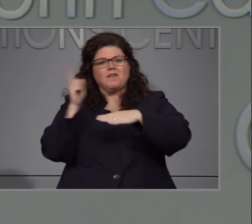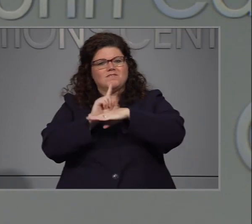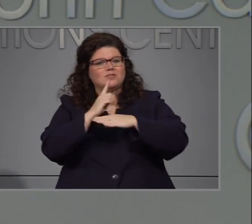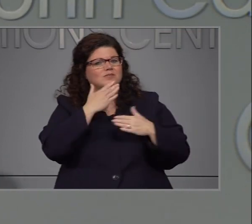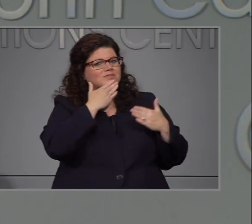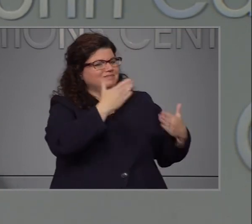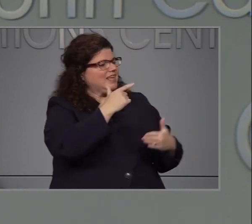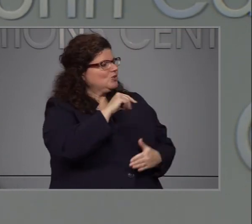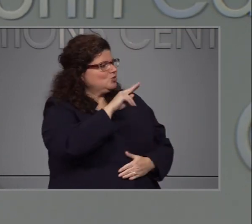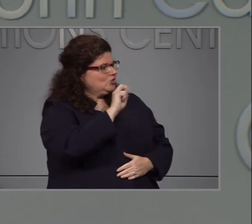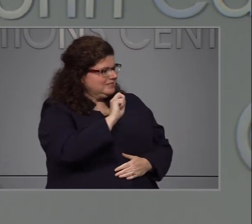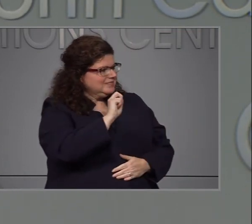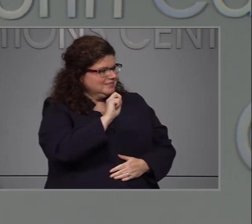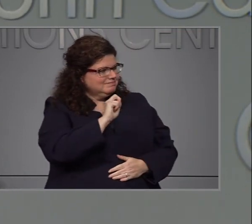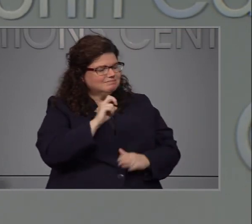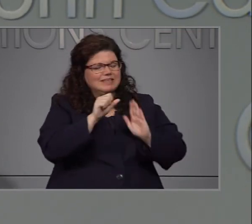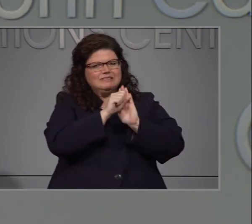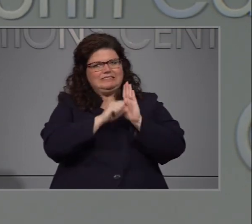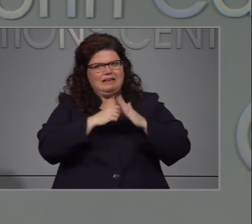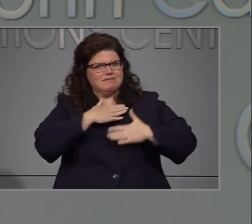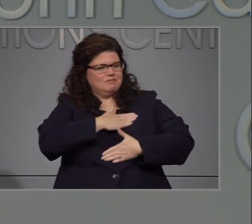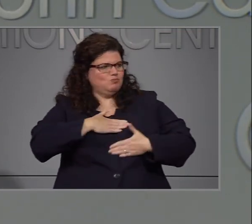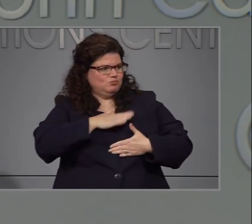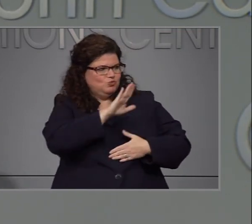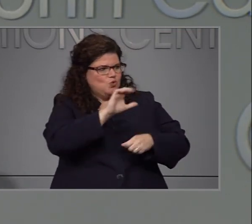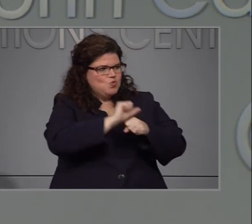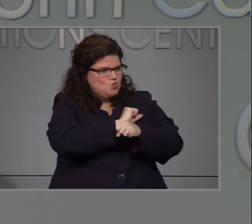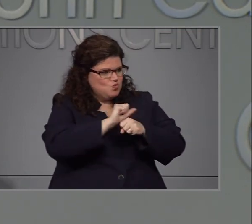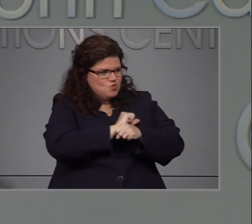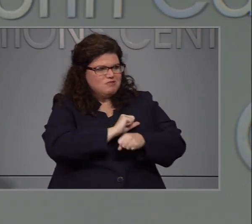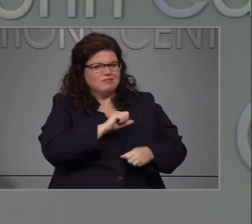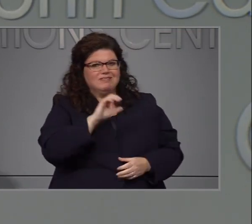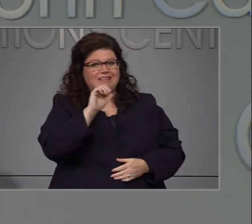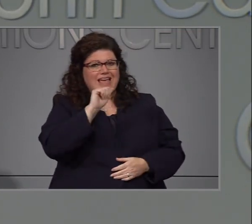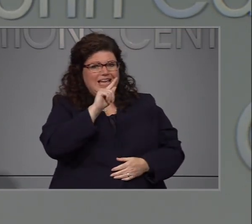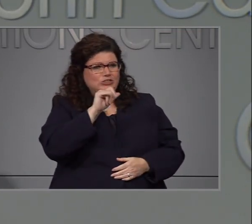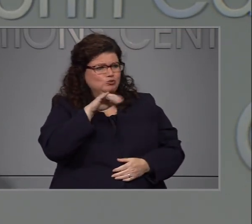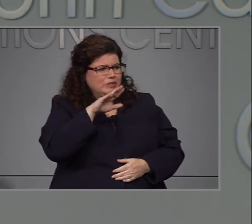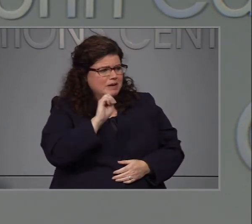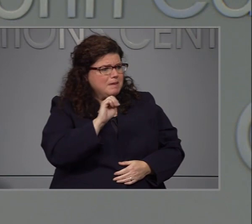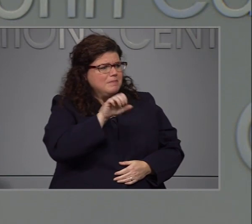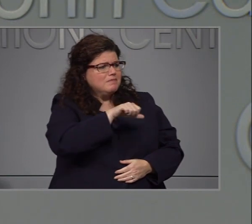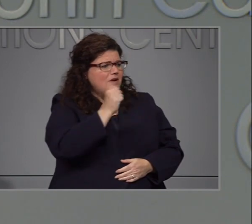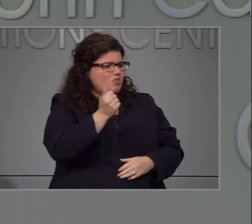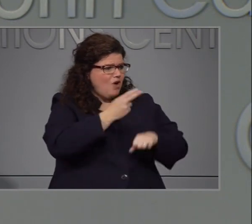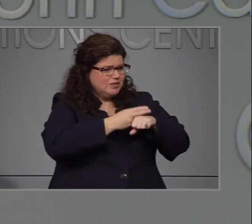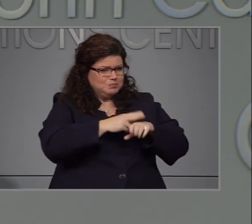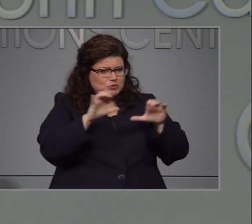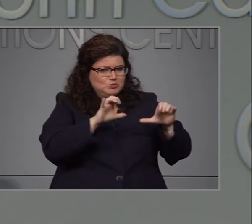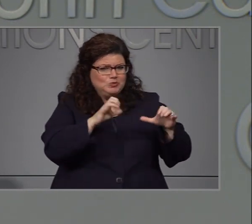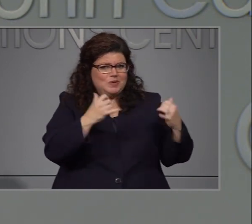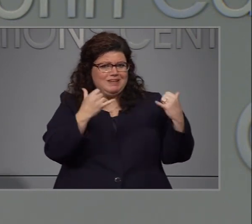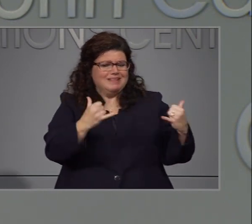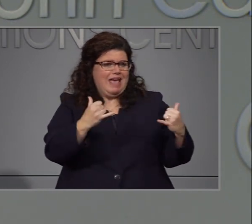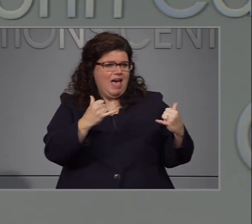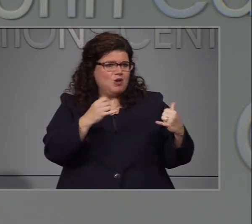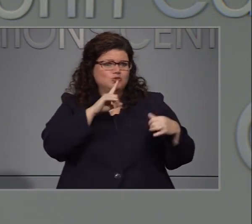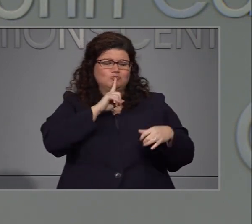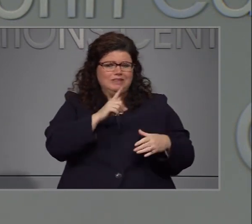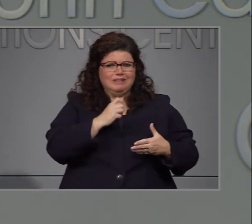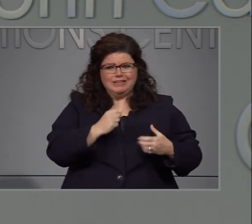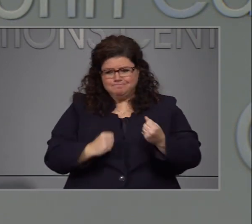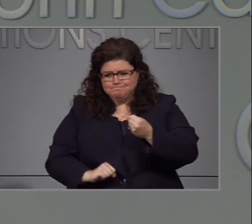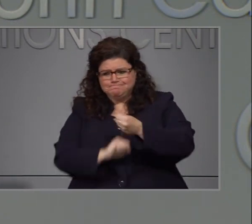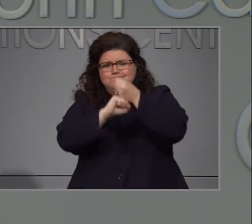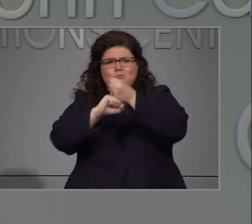Y gracias, Jean. Y el Estado aprecia todo lo que Atrium y otros sistemas médicos y